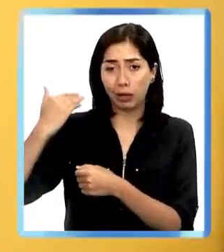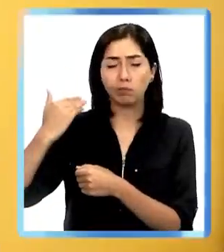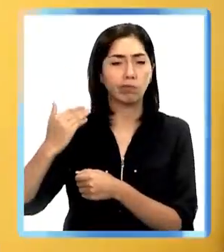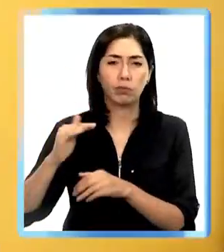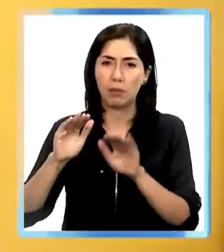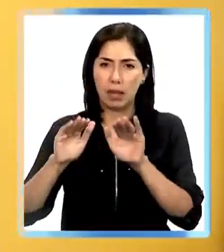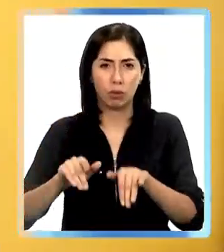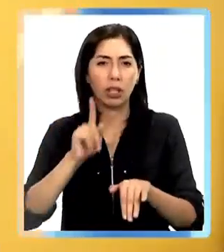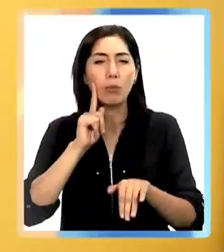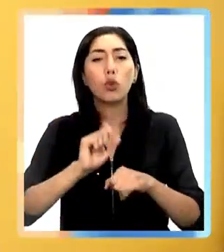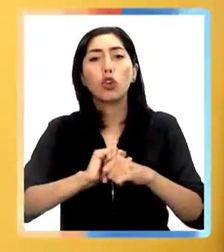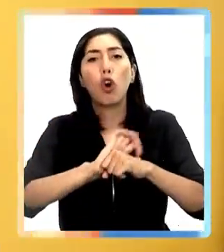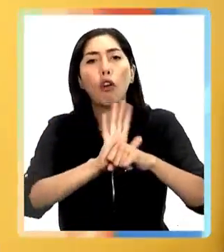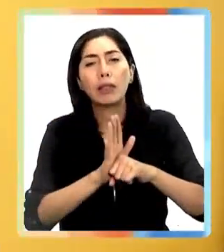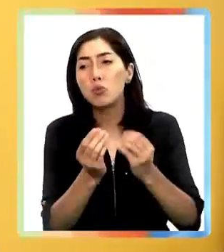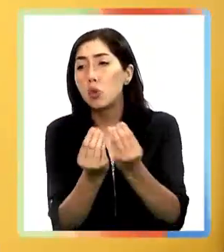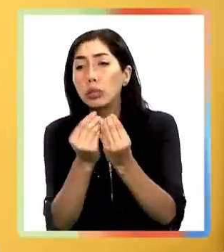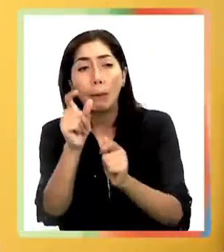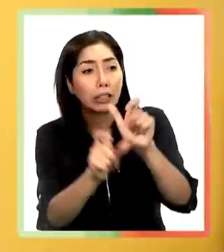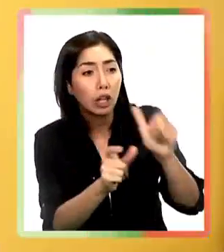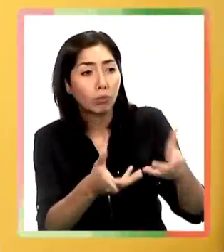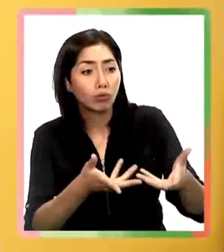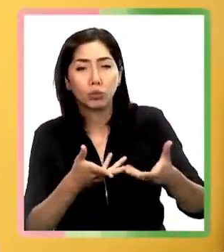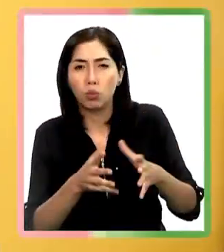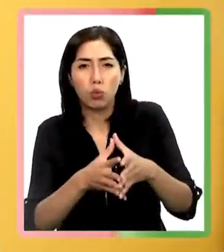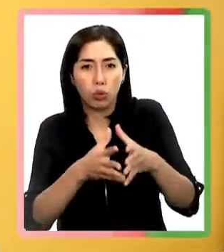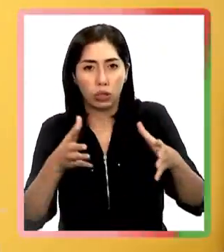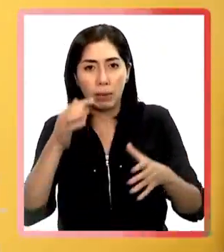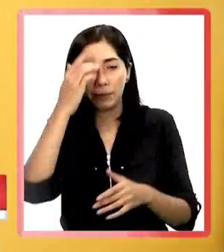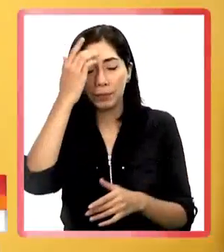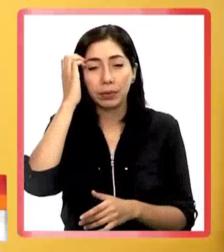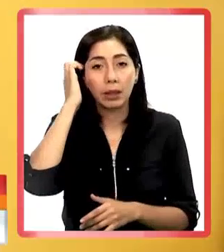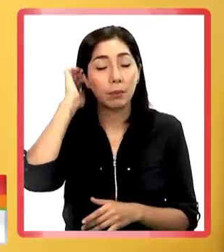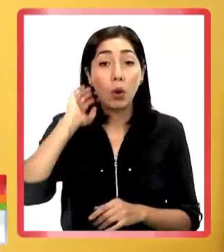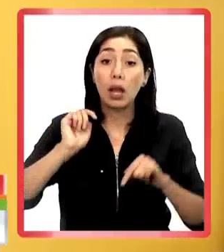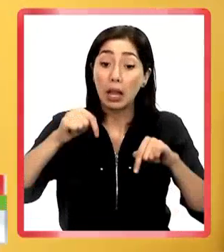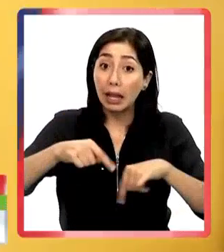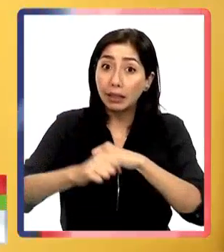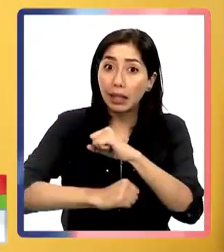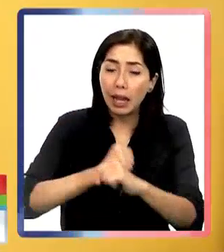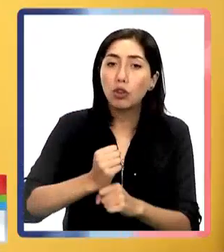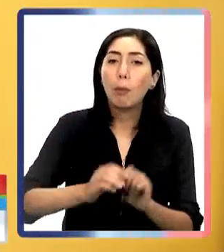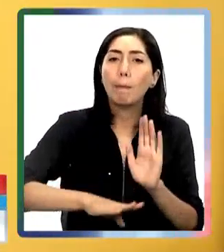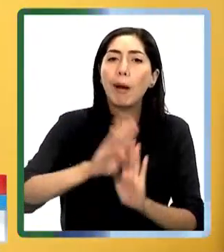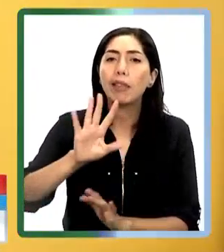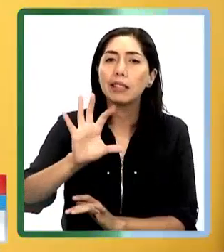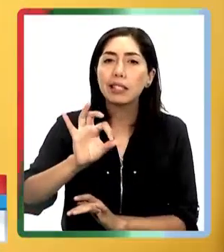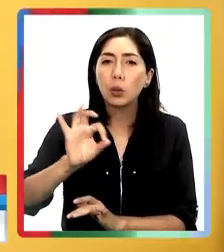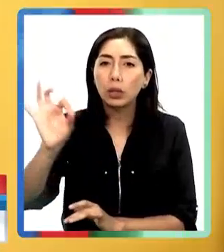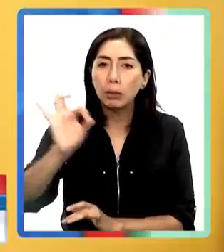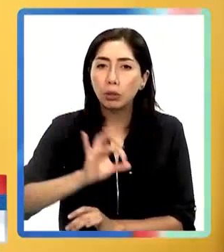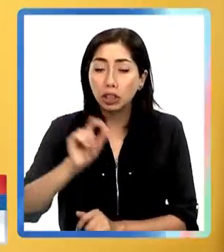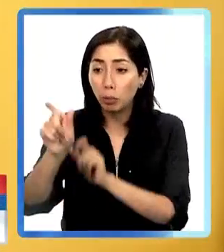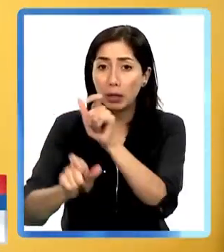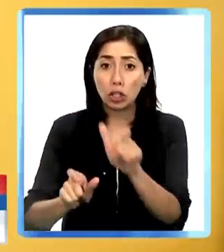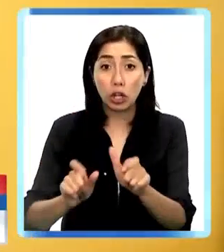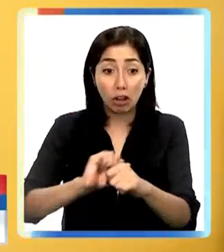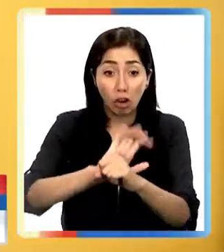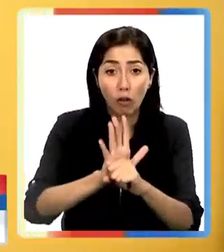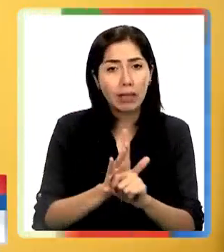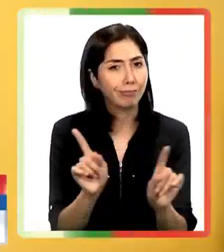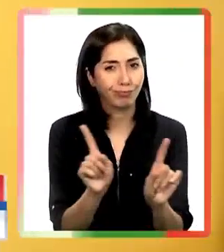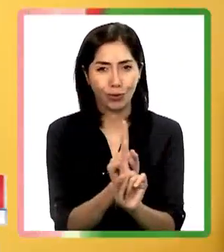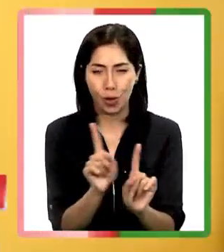igual muchos pacientes COVID, ¿ya? A diferencia de este año, nosotros hemos visto que sobre el 50% son pacientes no